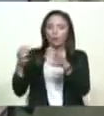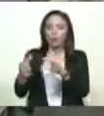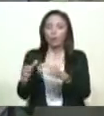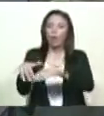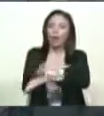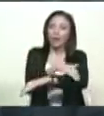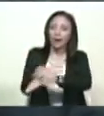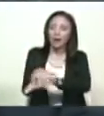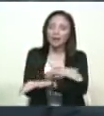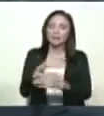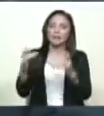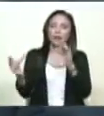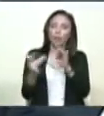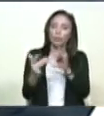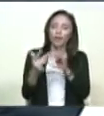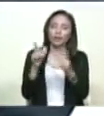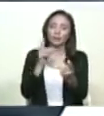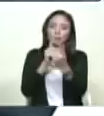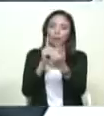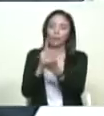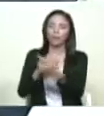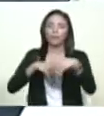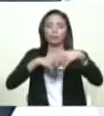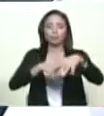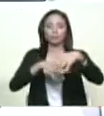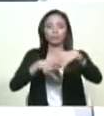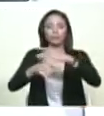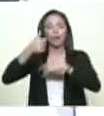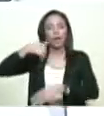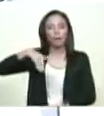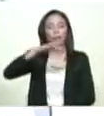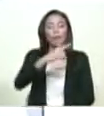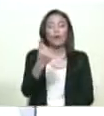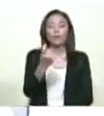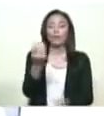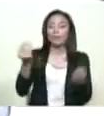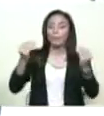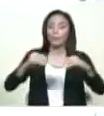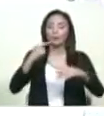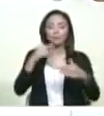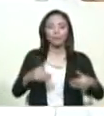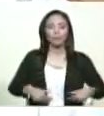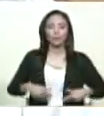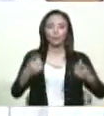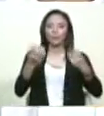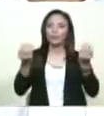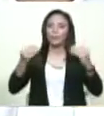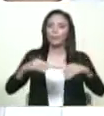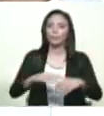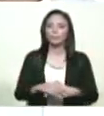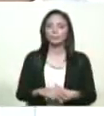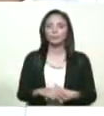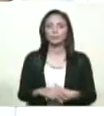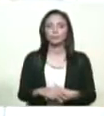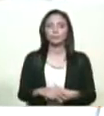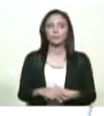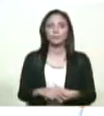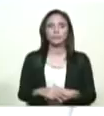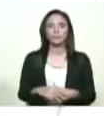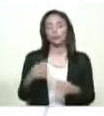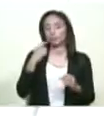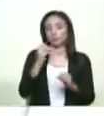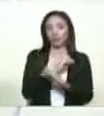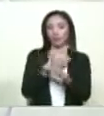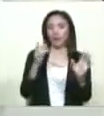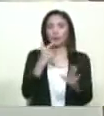calle contacto permanente movilización popular pero falta todavía porque es verdad lo que dice hálito bulo en su